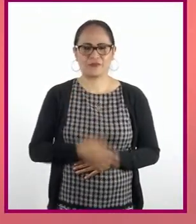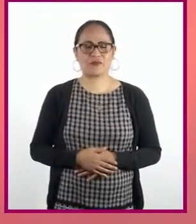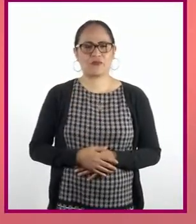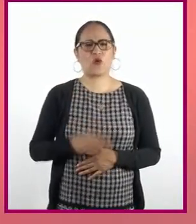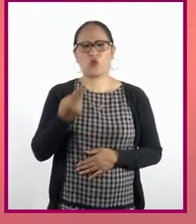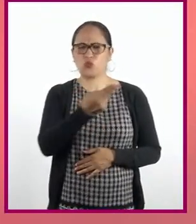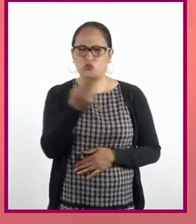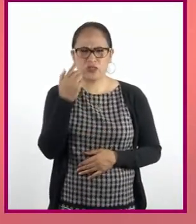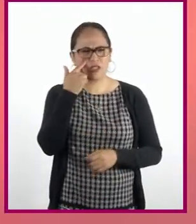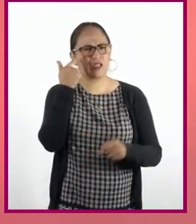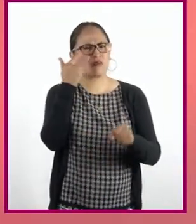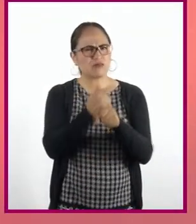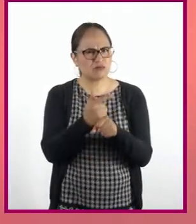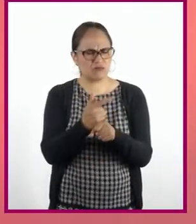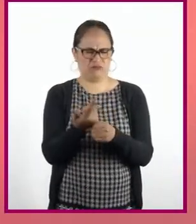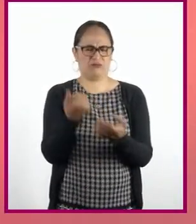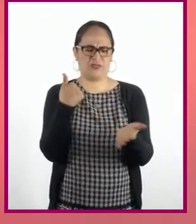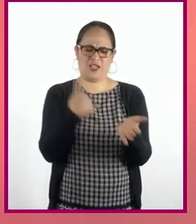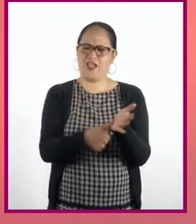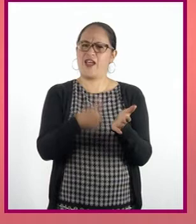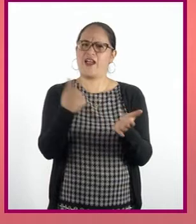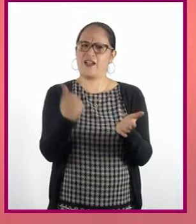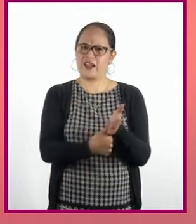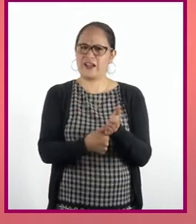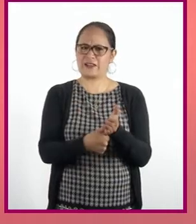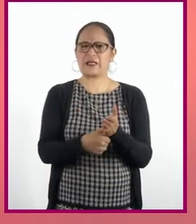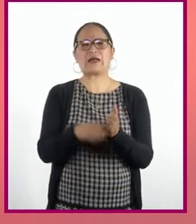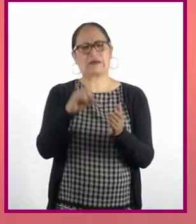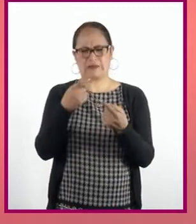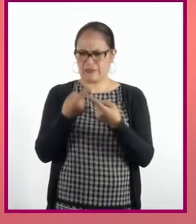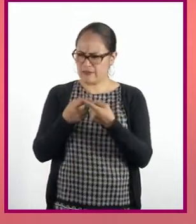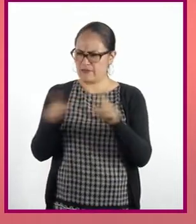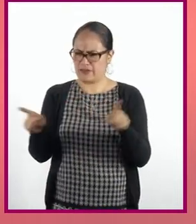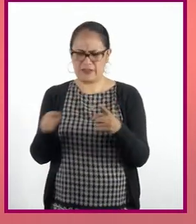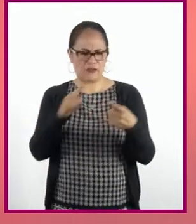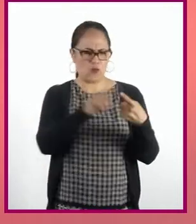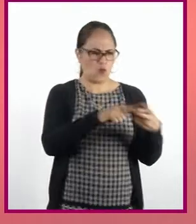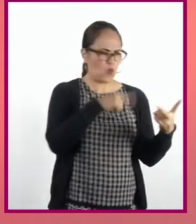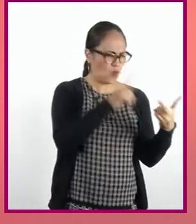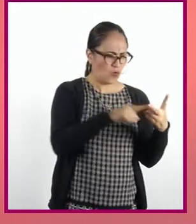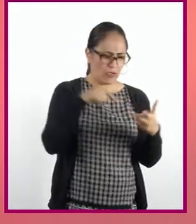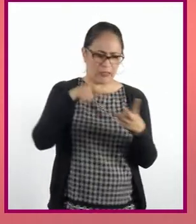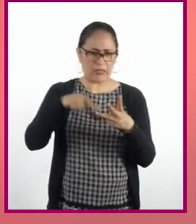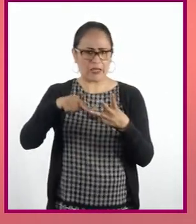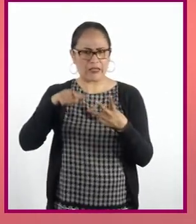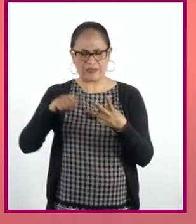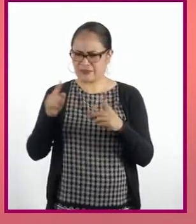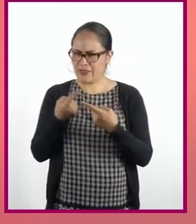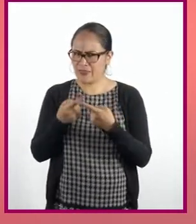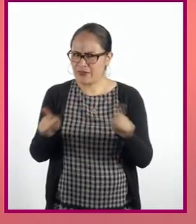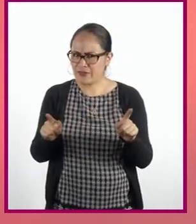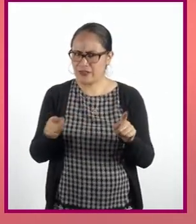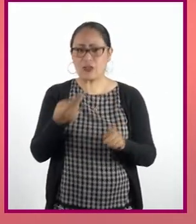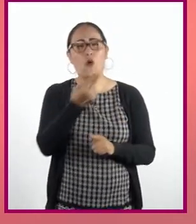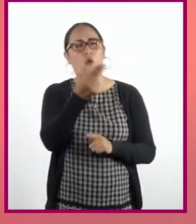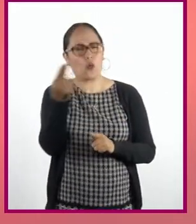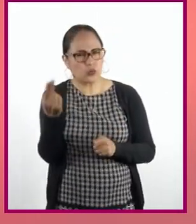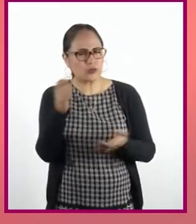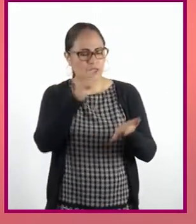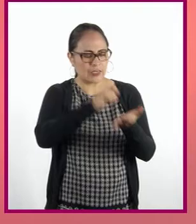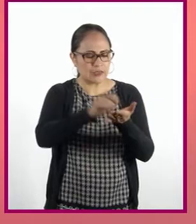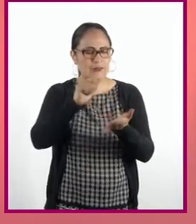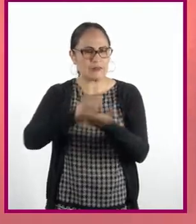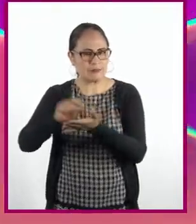están percatando de que en esta carta guarda ciertas diferencias con las que ya habíamos revisado. Vayan haciendo sus